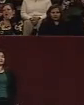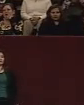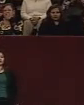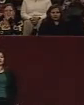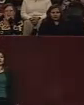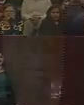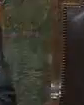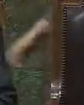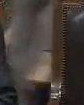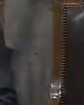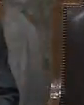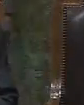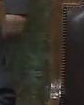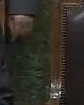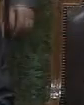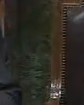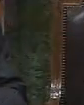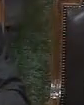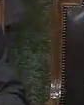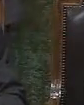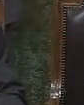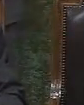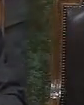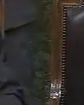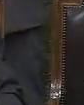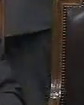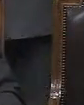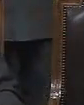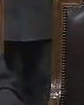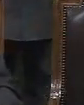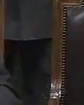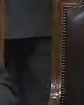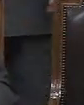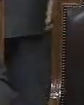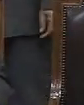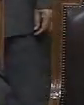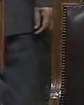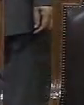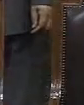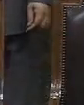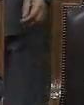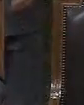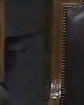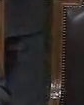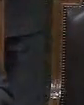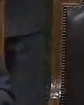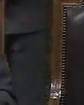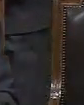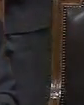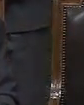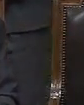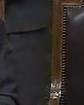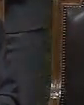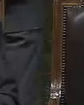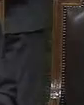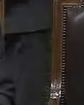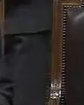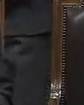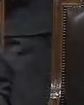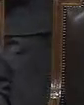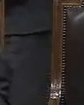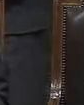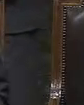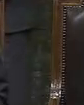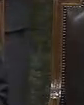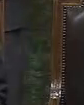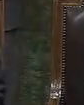Saludar también al Club Adulto Mayor Gabriela Mistral de la Florida, que se encuentran esta mañana invitados por el